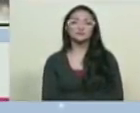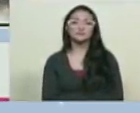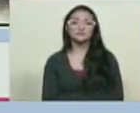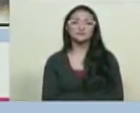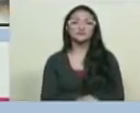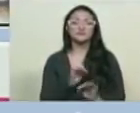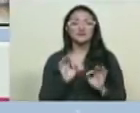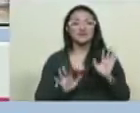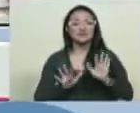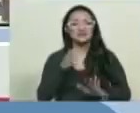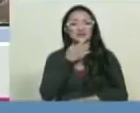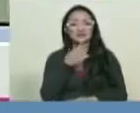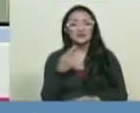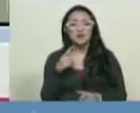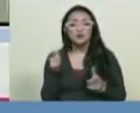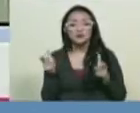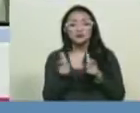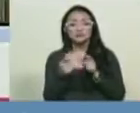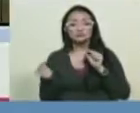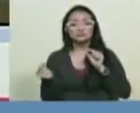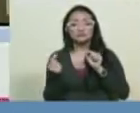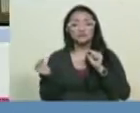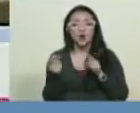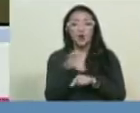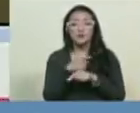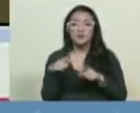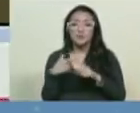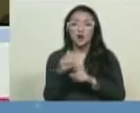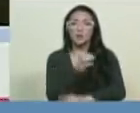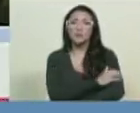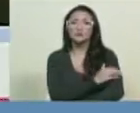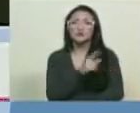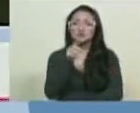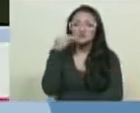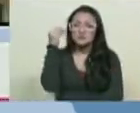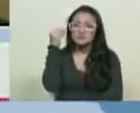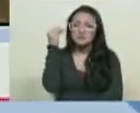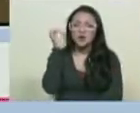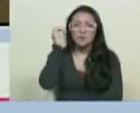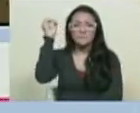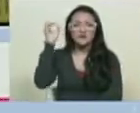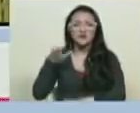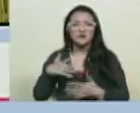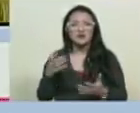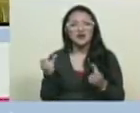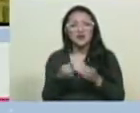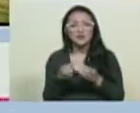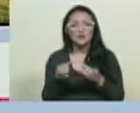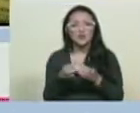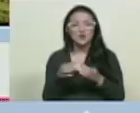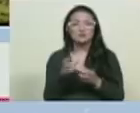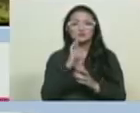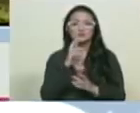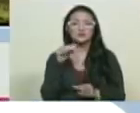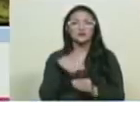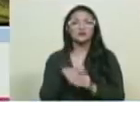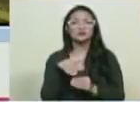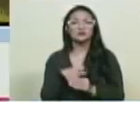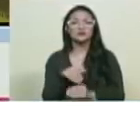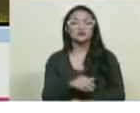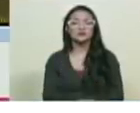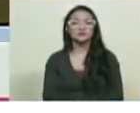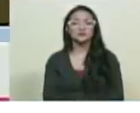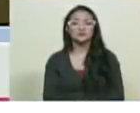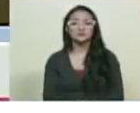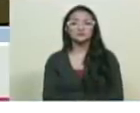nueva reunión del diálogo entre gobierno y la oposición. Su posición al respecto, ¿qué se espera de esta reunión ya de cara a estos resultados electorales que vendrían el día